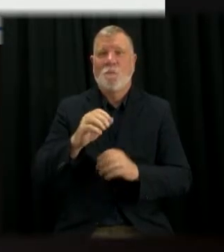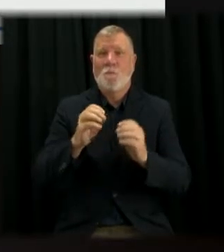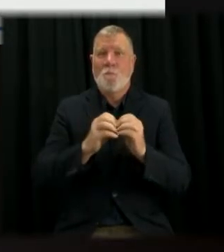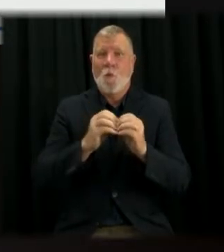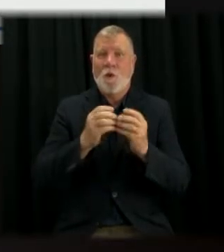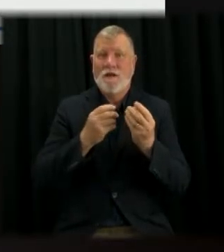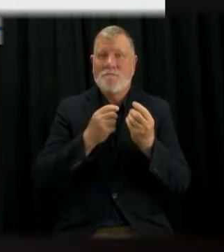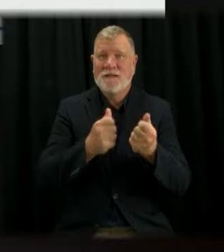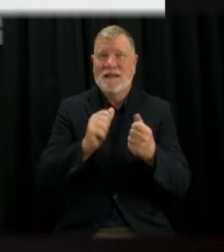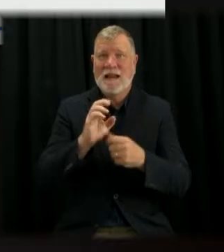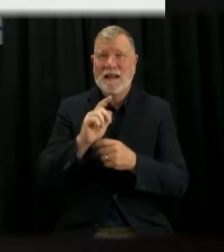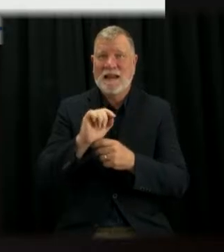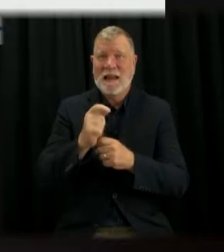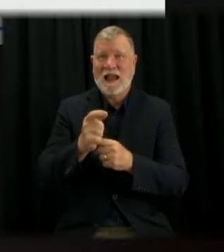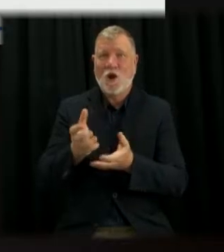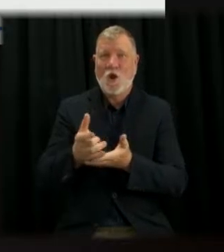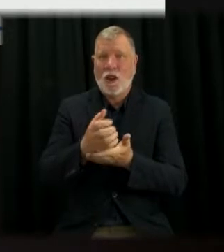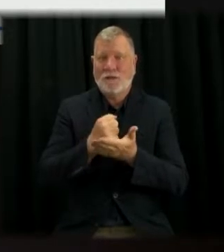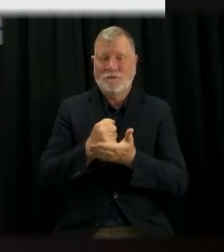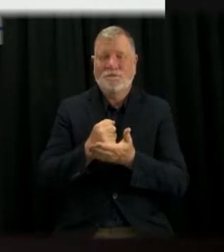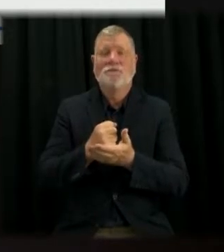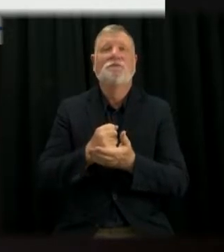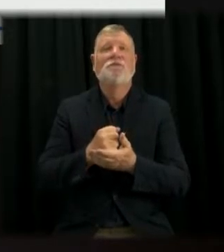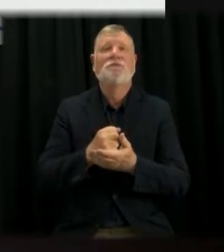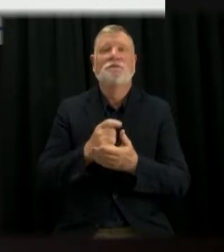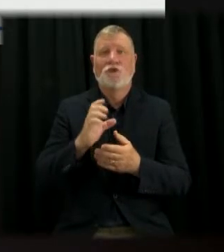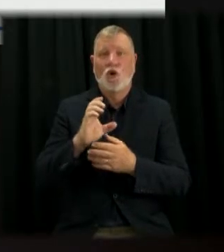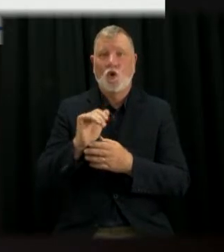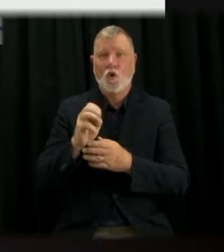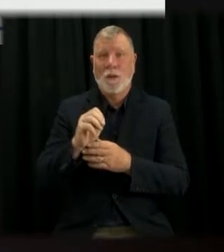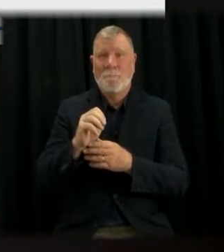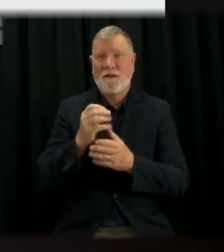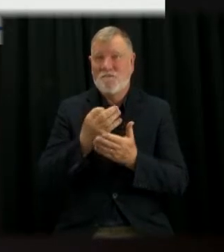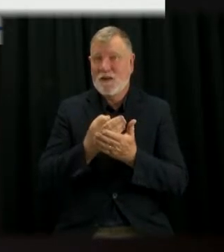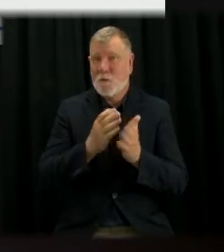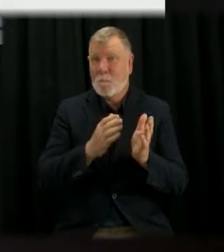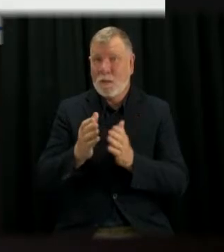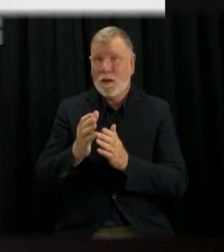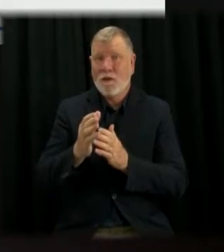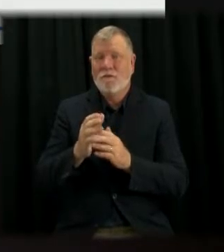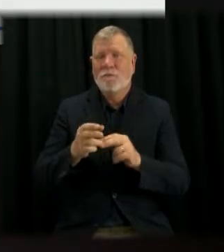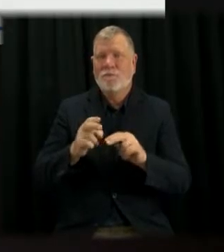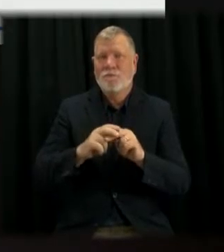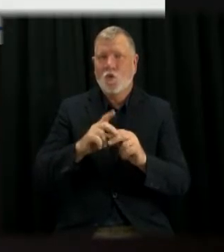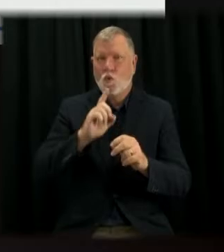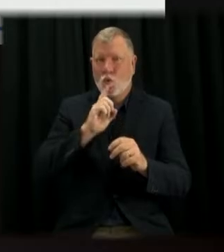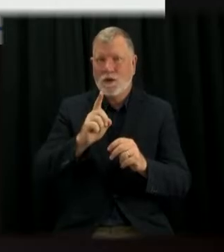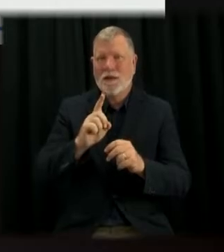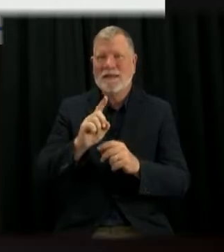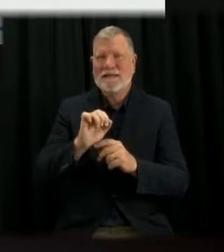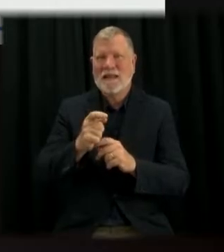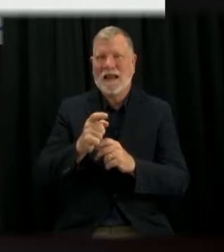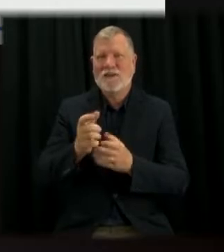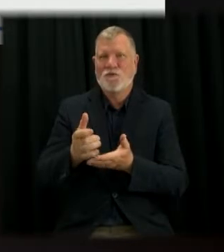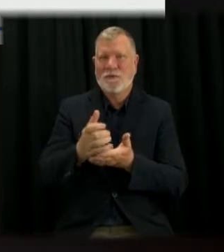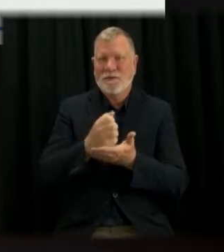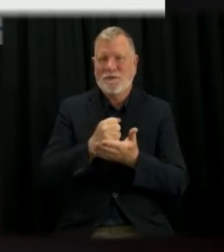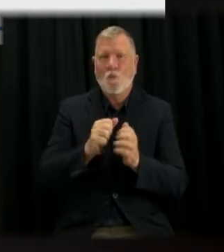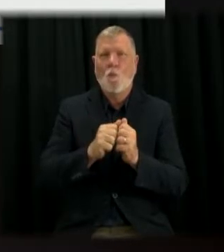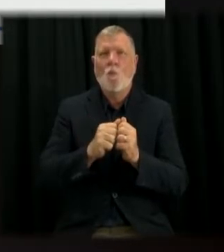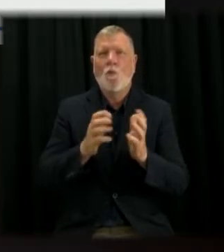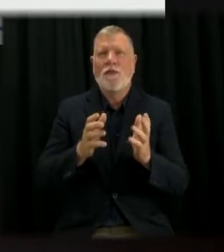5 años, así que se necesita una medida más eficiente de recuperar estos